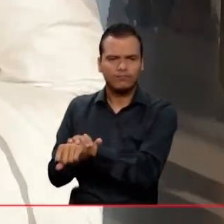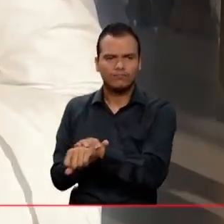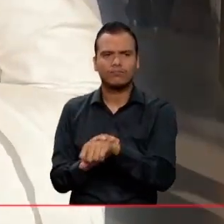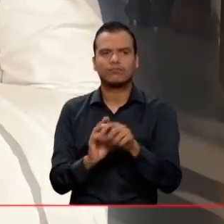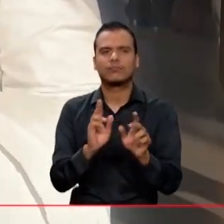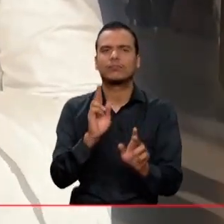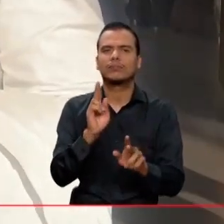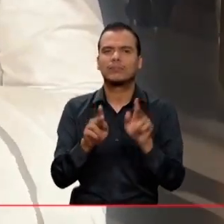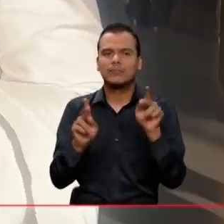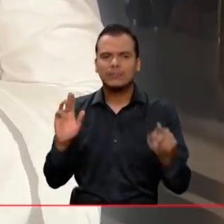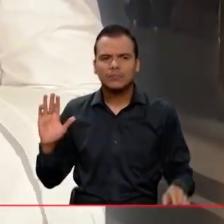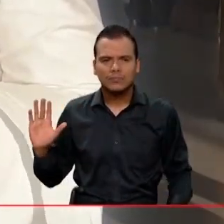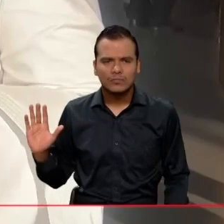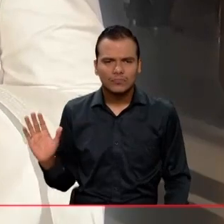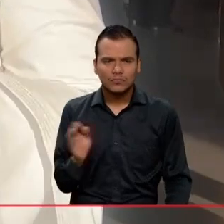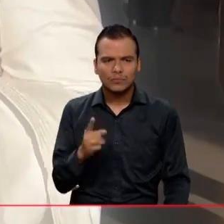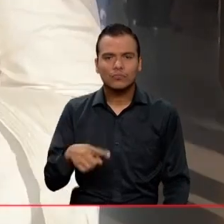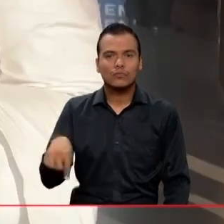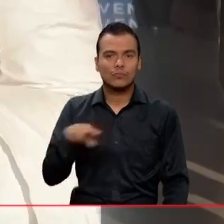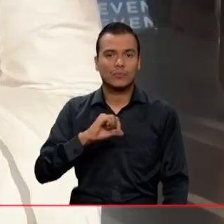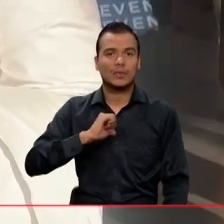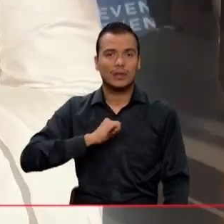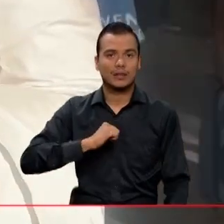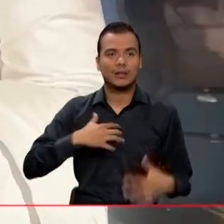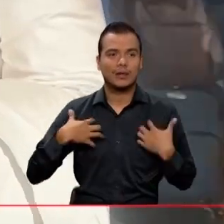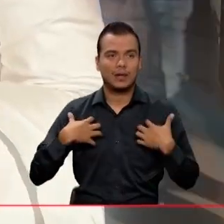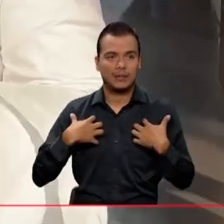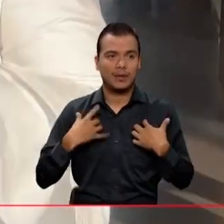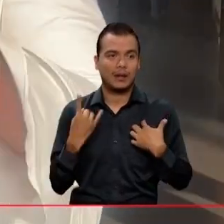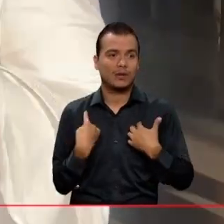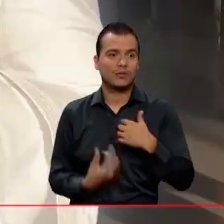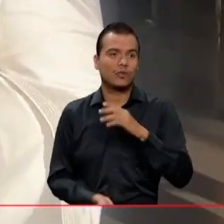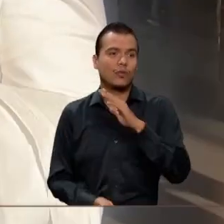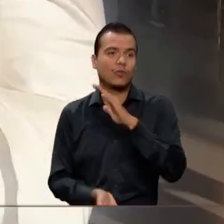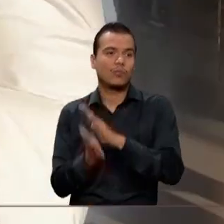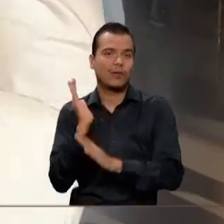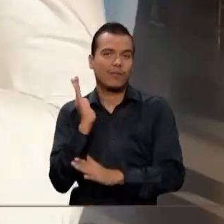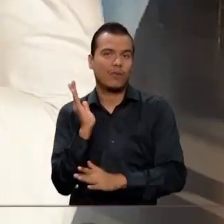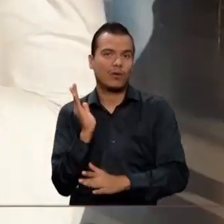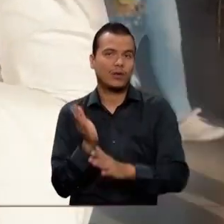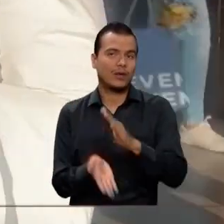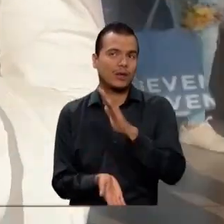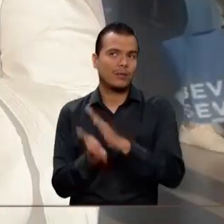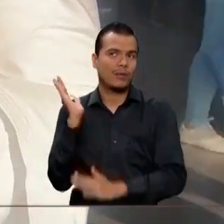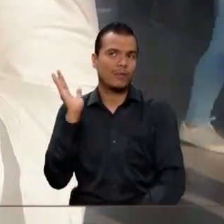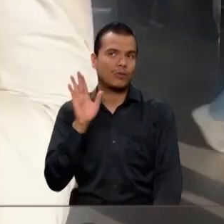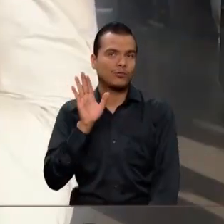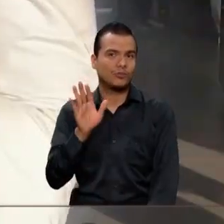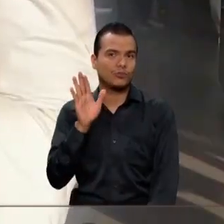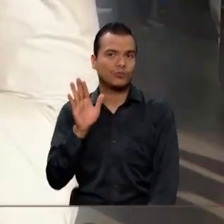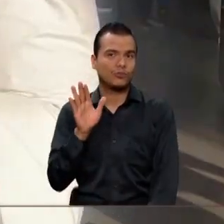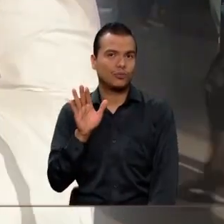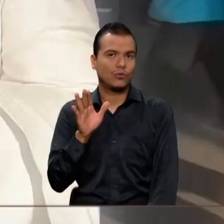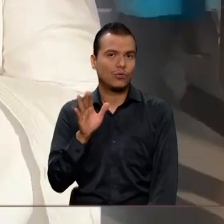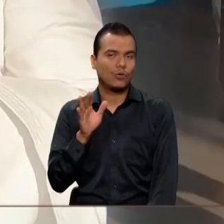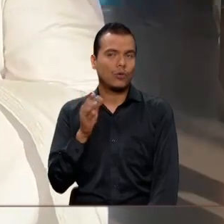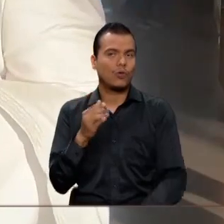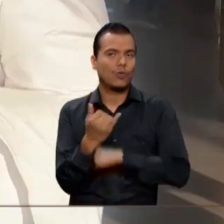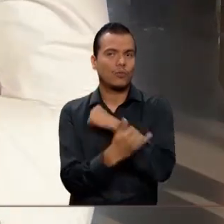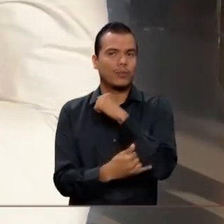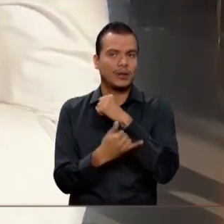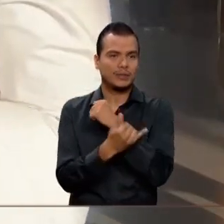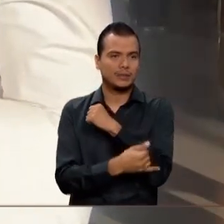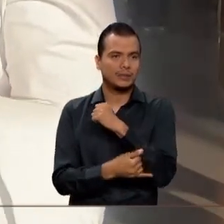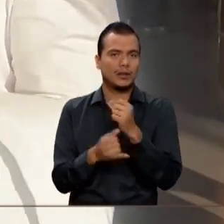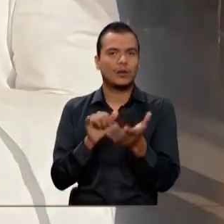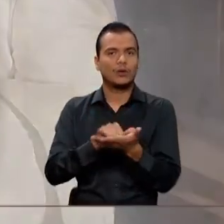a los viajeros, a los tenedores de mascotas, que si bien se ha reconocido un derecho de transportar su mascota, este derecho no